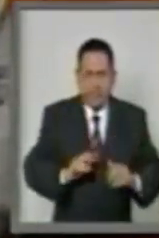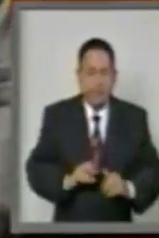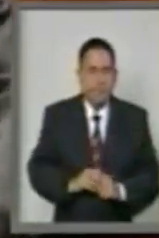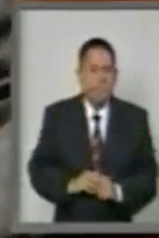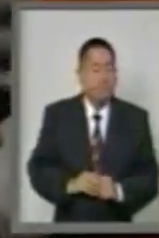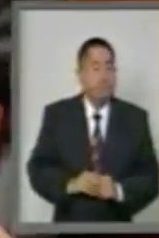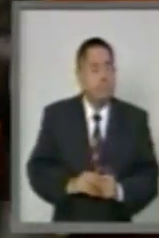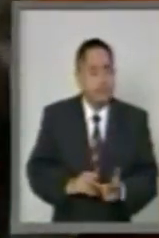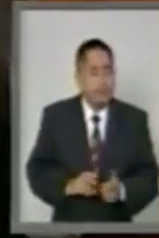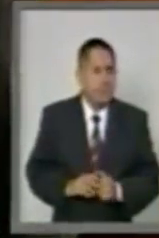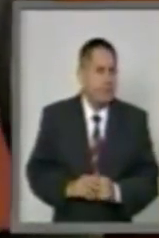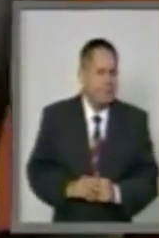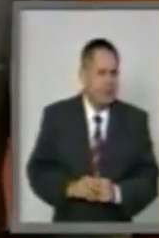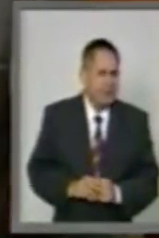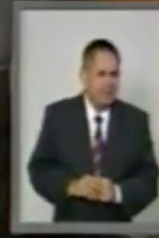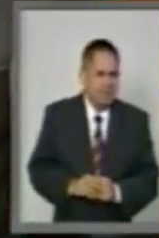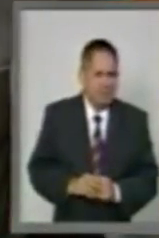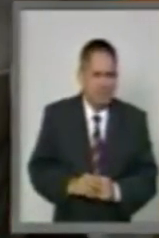Había que